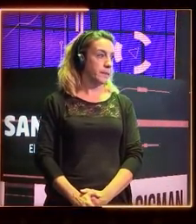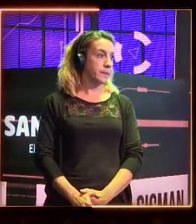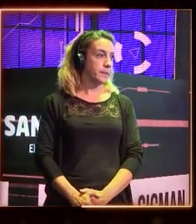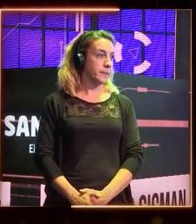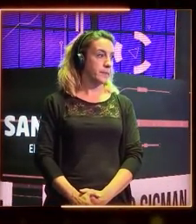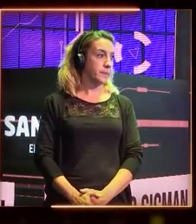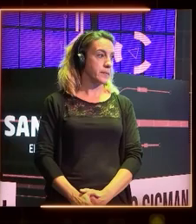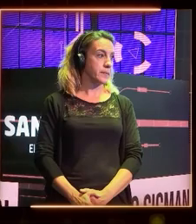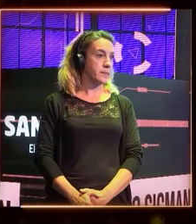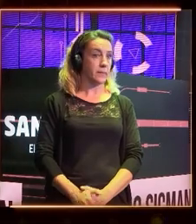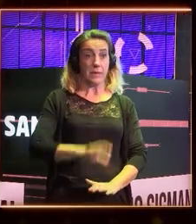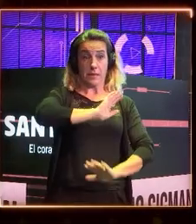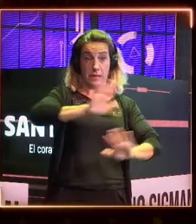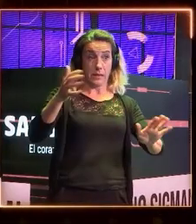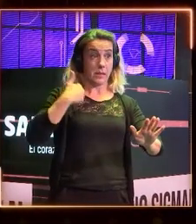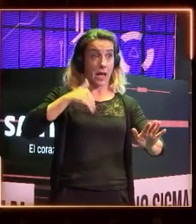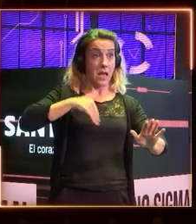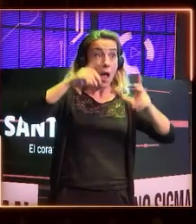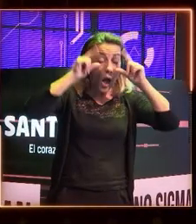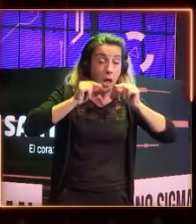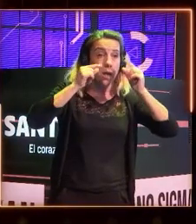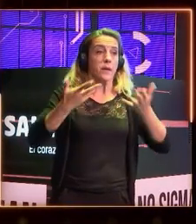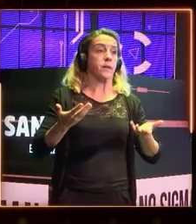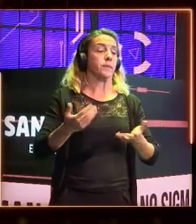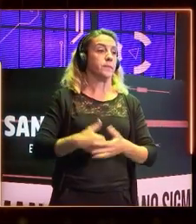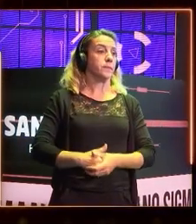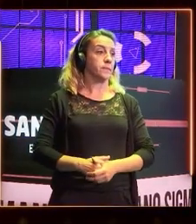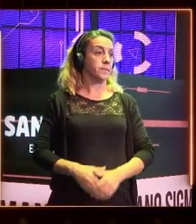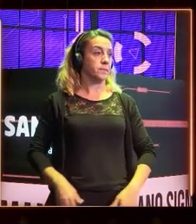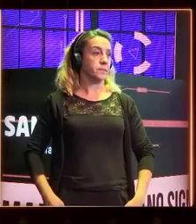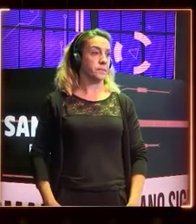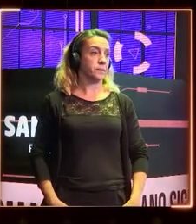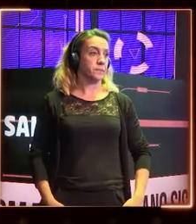agua ya ya c los ojos vamos